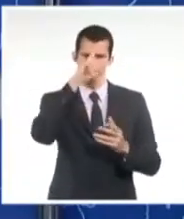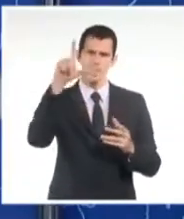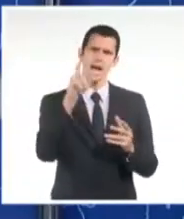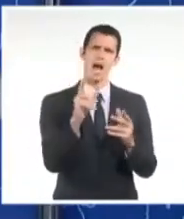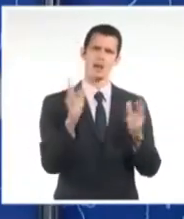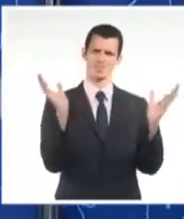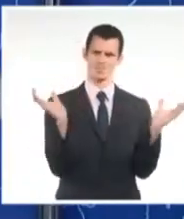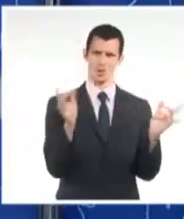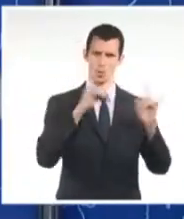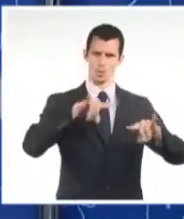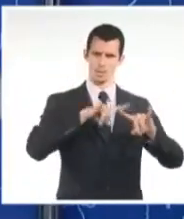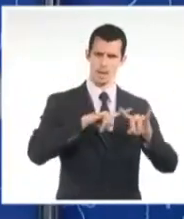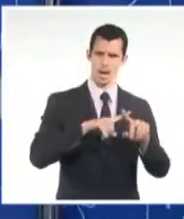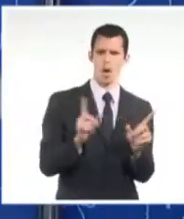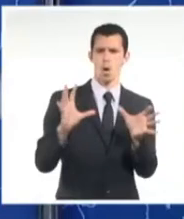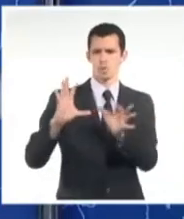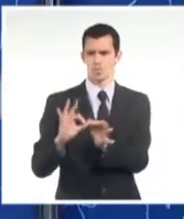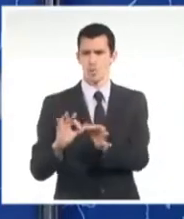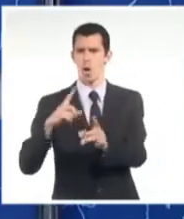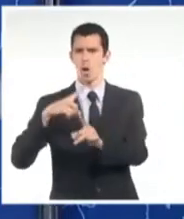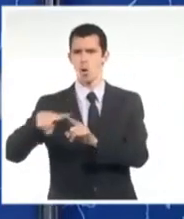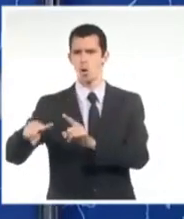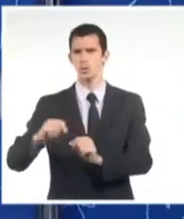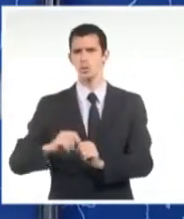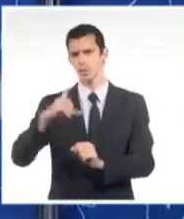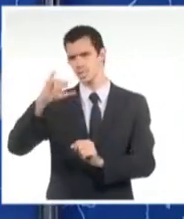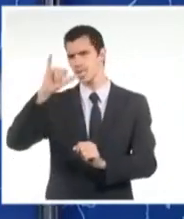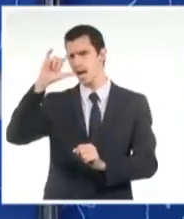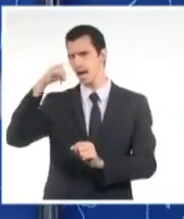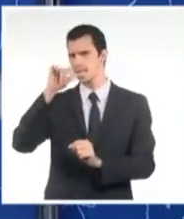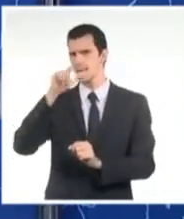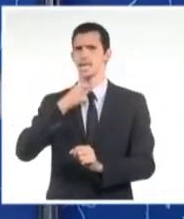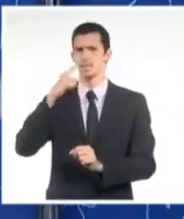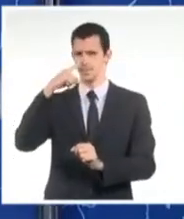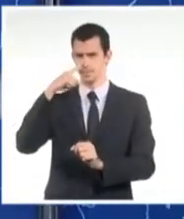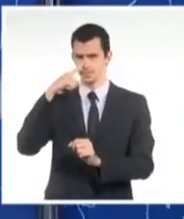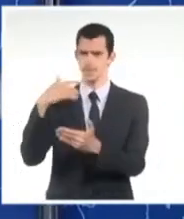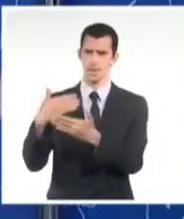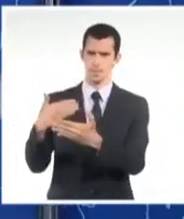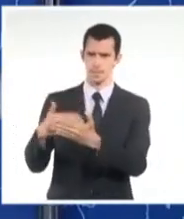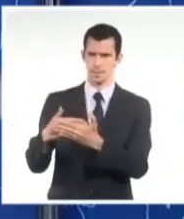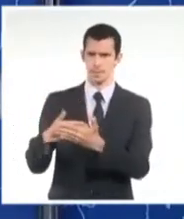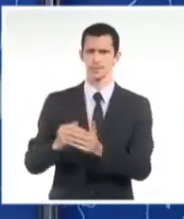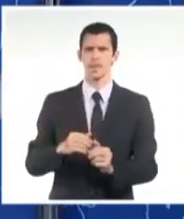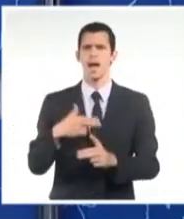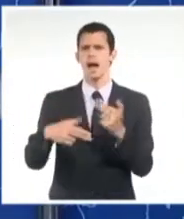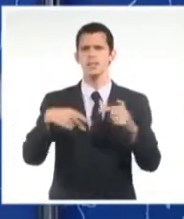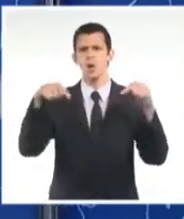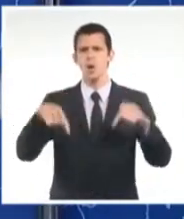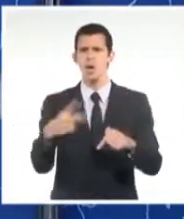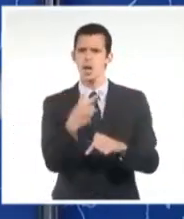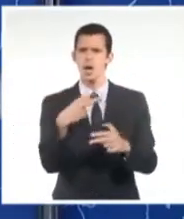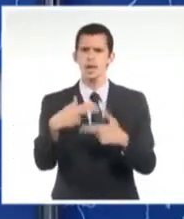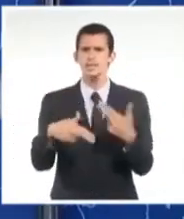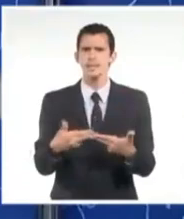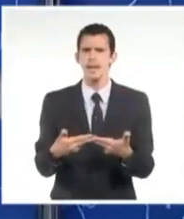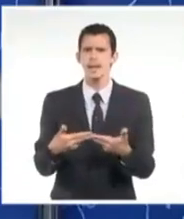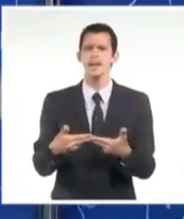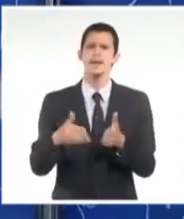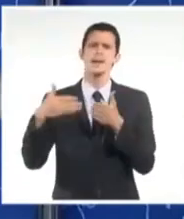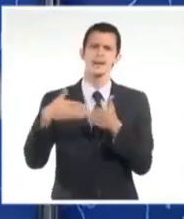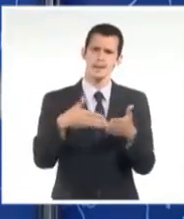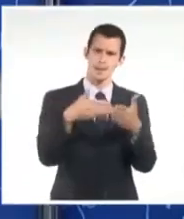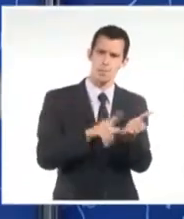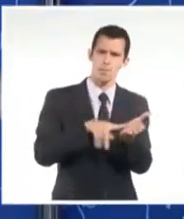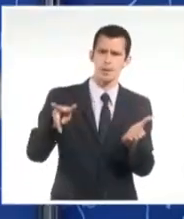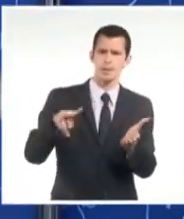Centro de Aplicaciones Tecnológicas y Desarrollo Nuclear, CIADEN, se hizo en Granma el lanzamiento nacional del Curmeric. Este producto natural